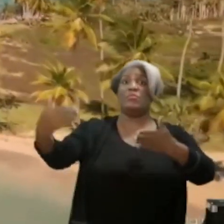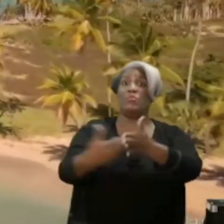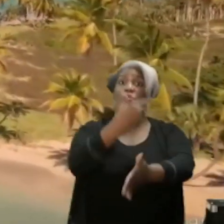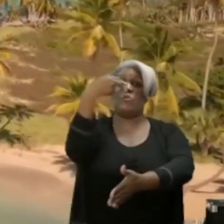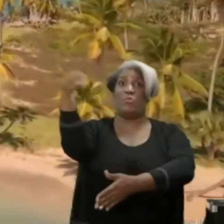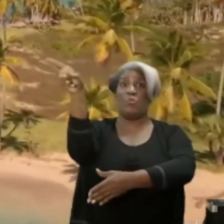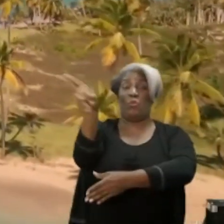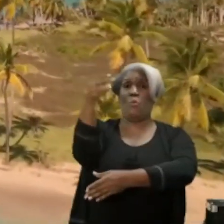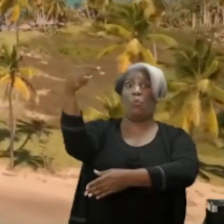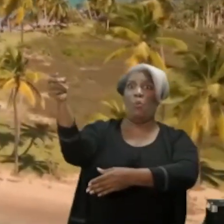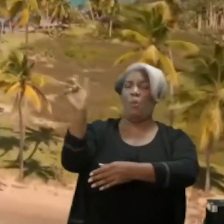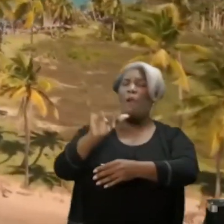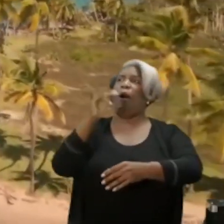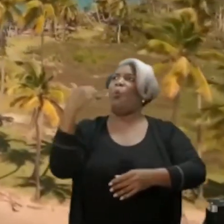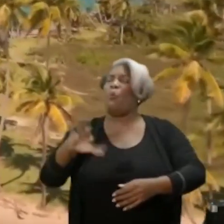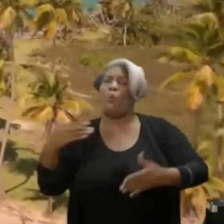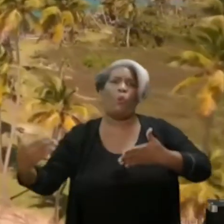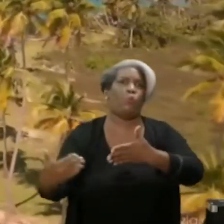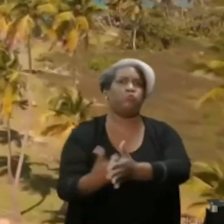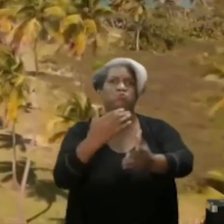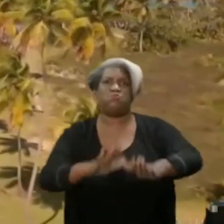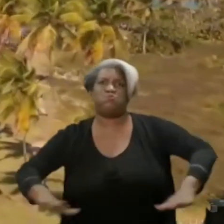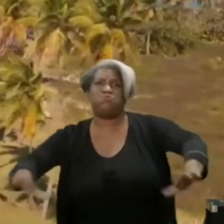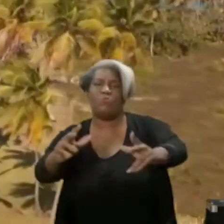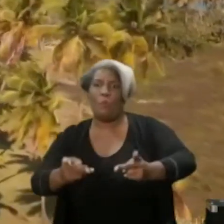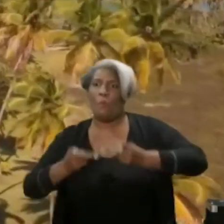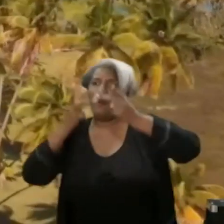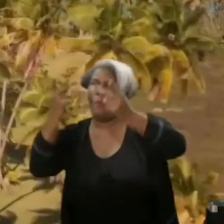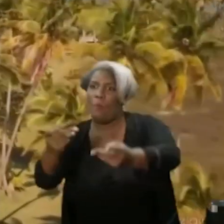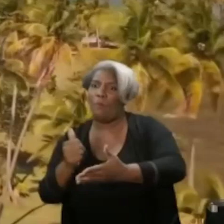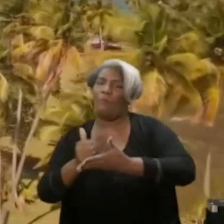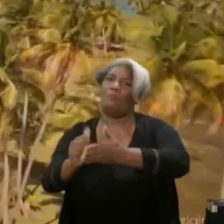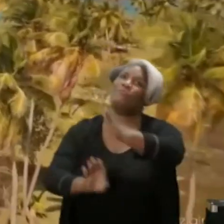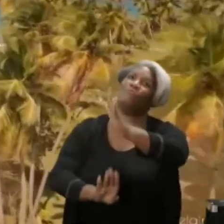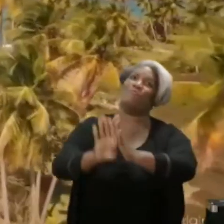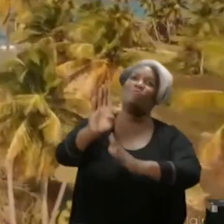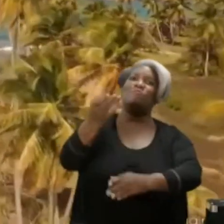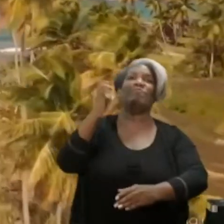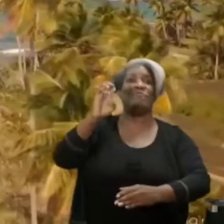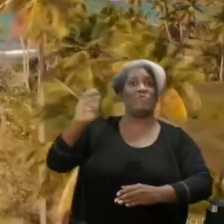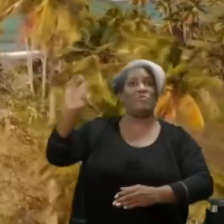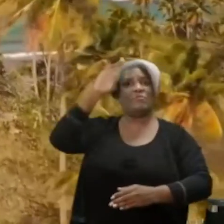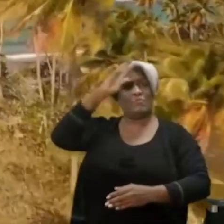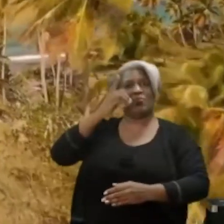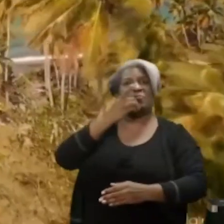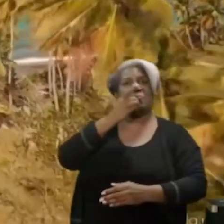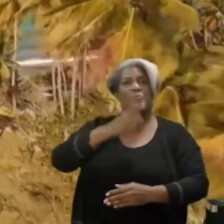y generando un nuevo destino sostenible en el este del país.